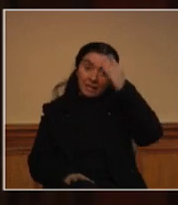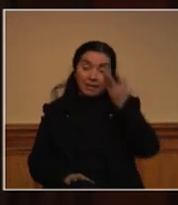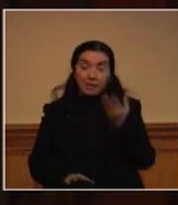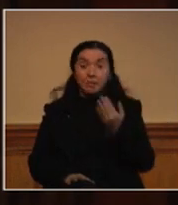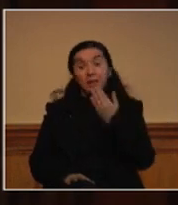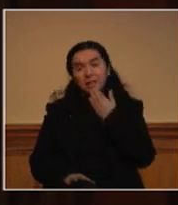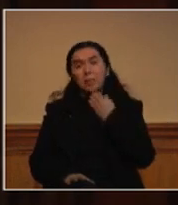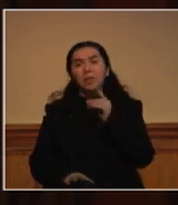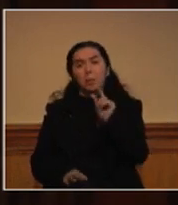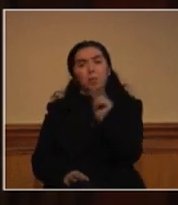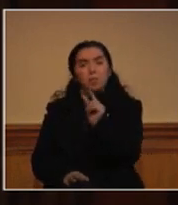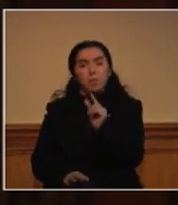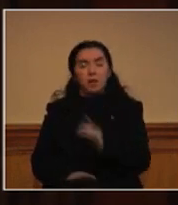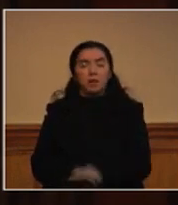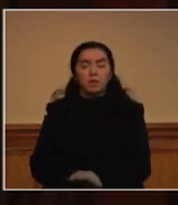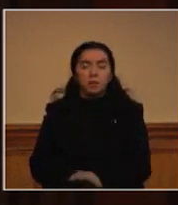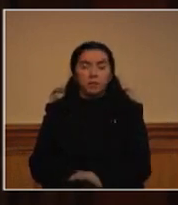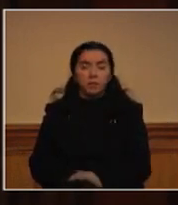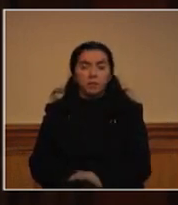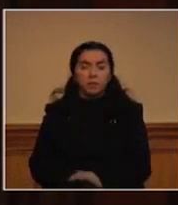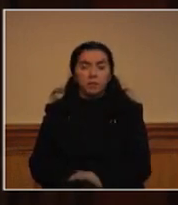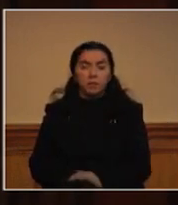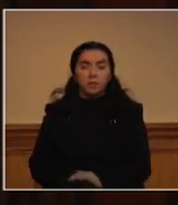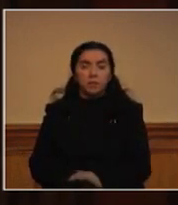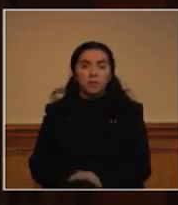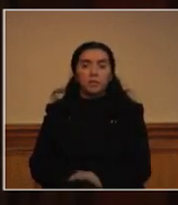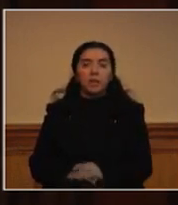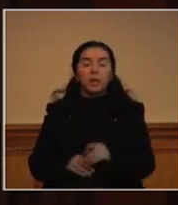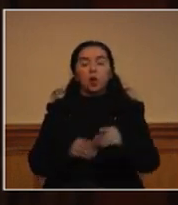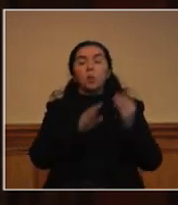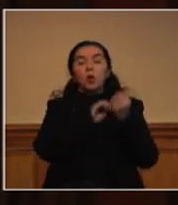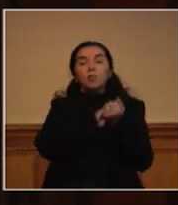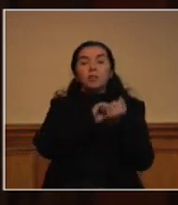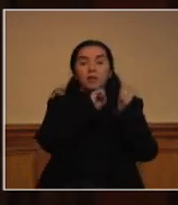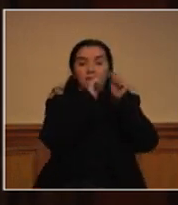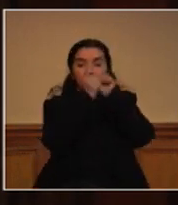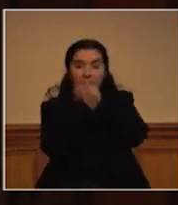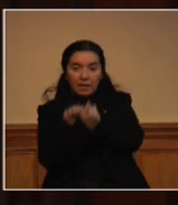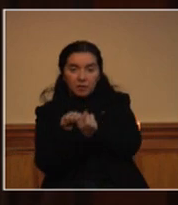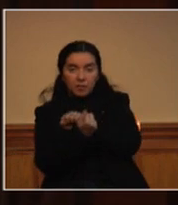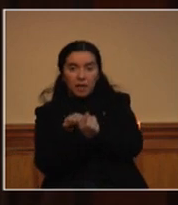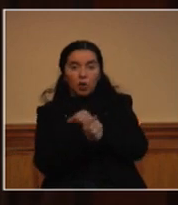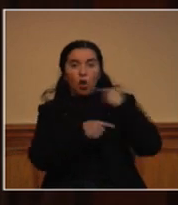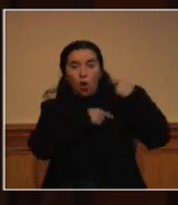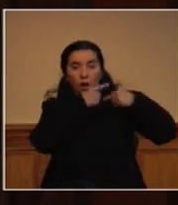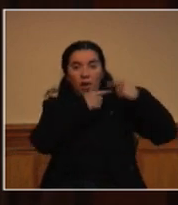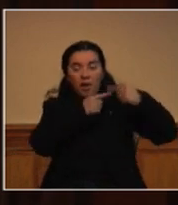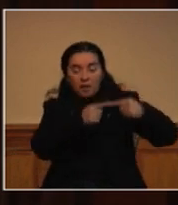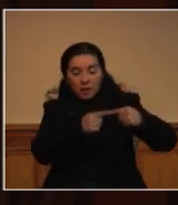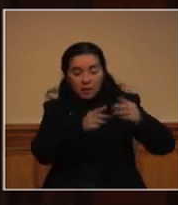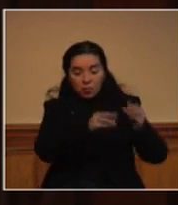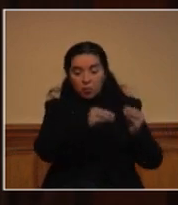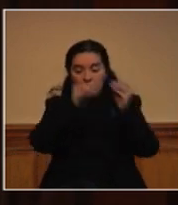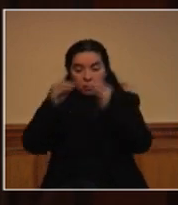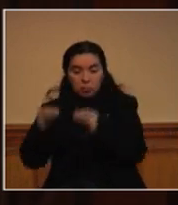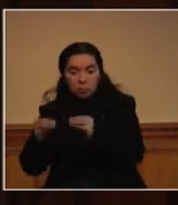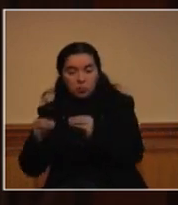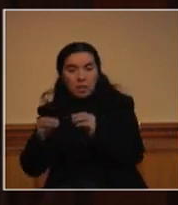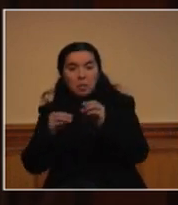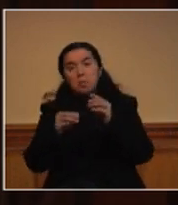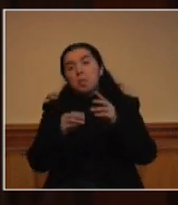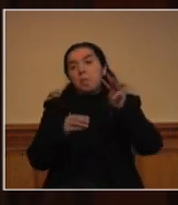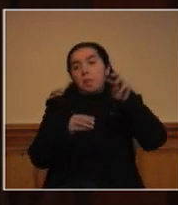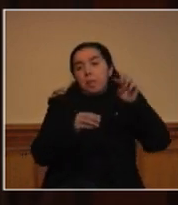ser menores, los mecanismos de transferencia intergeneracional para la enseñanza de la lectoescritura, que también están desfasados,